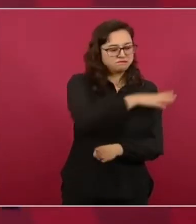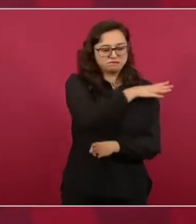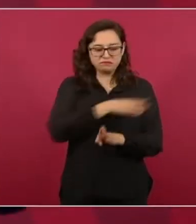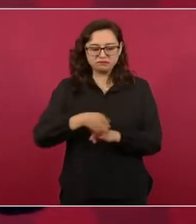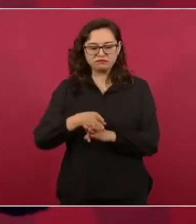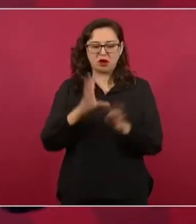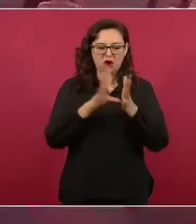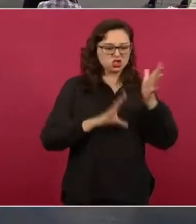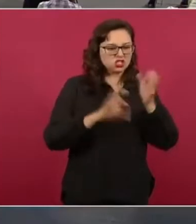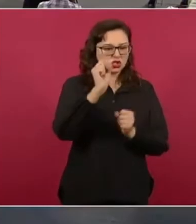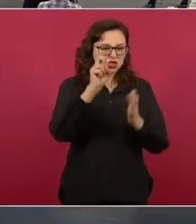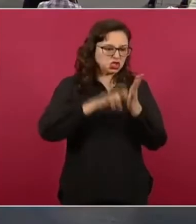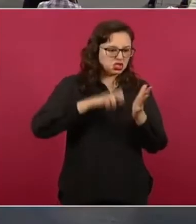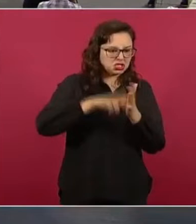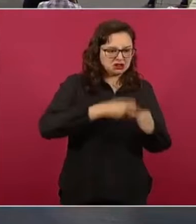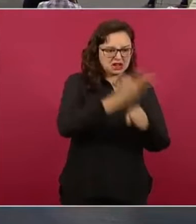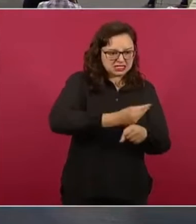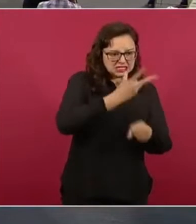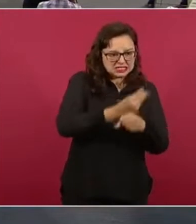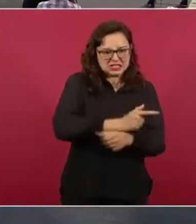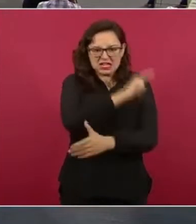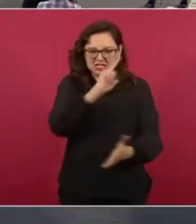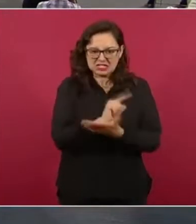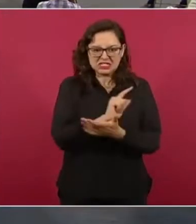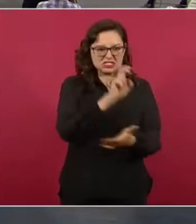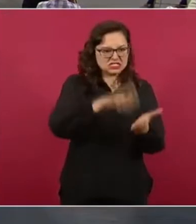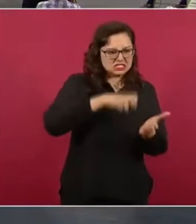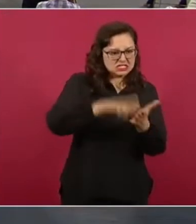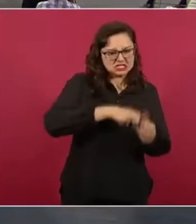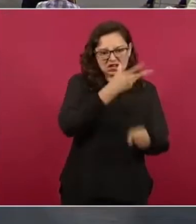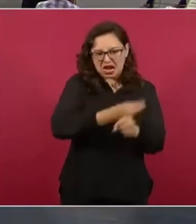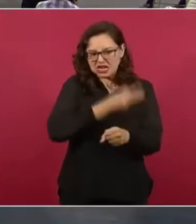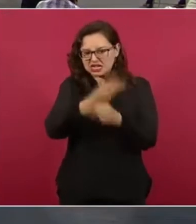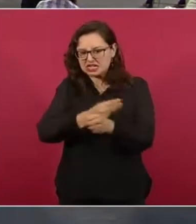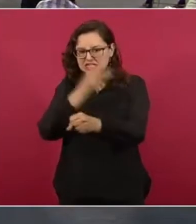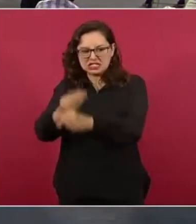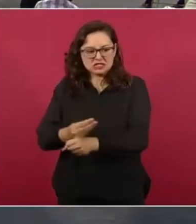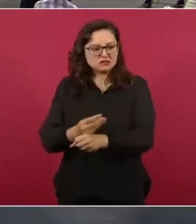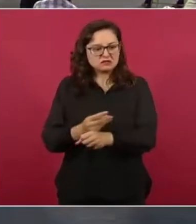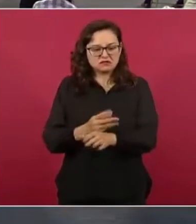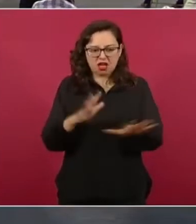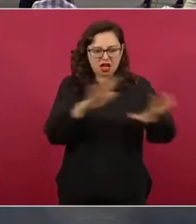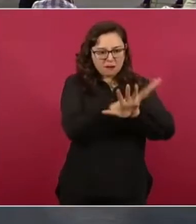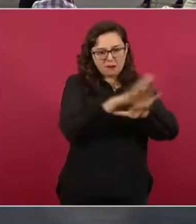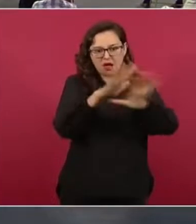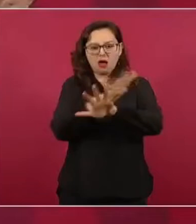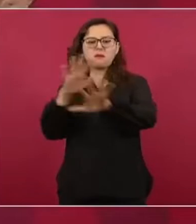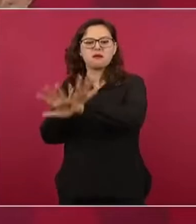a la Constitución, a las leyes, se hicieron para beneficiar